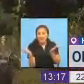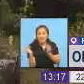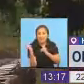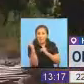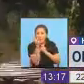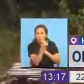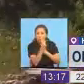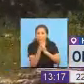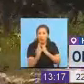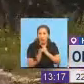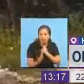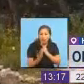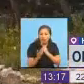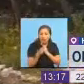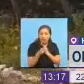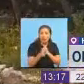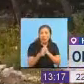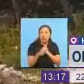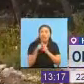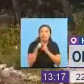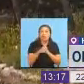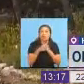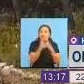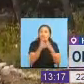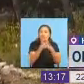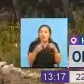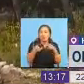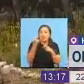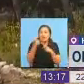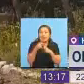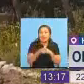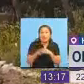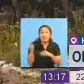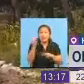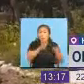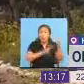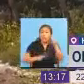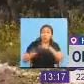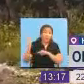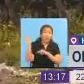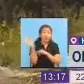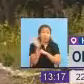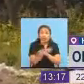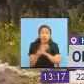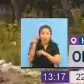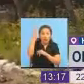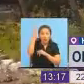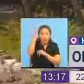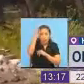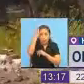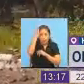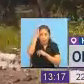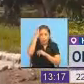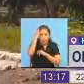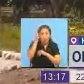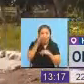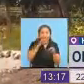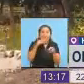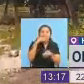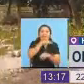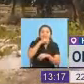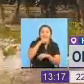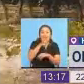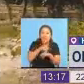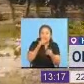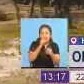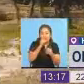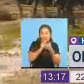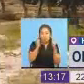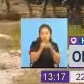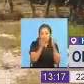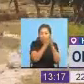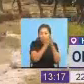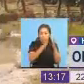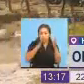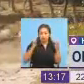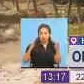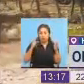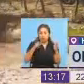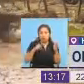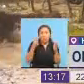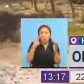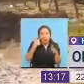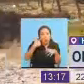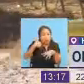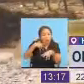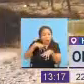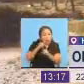corresponda con estos elementos. Y estamos buscando en toda la cultura vitícola, de la historia de la viticultura, estamos